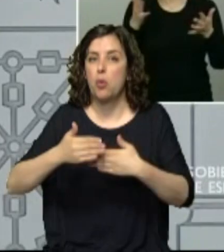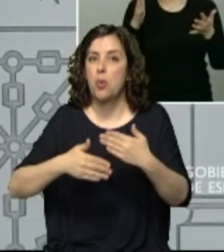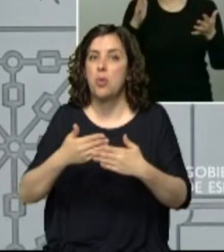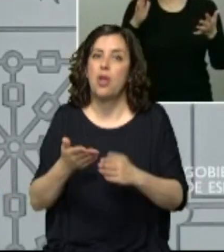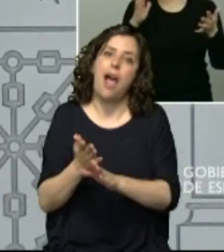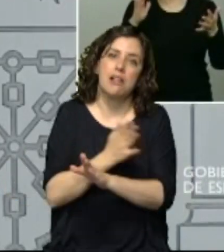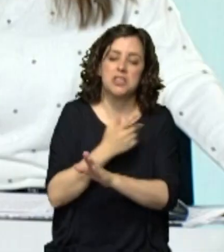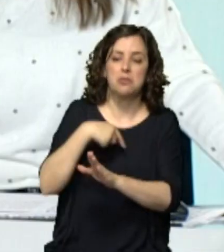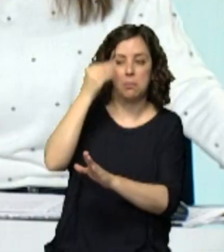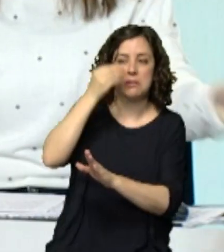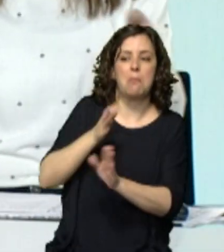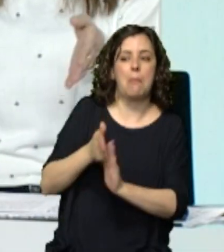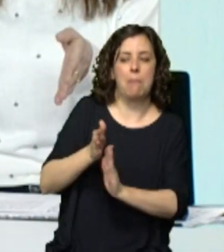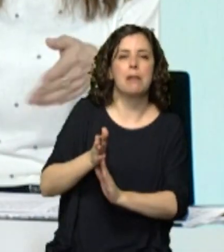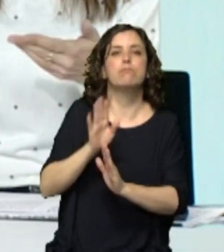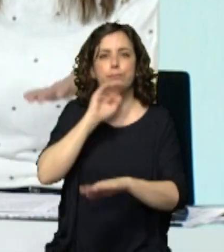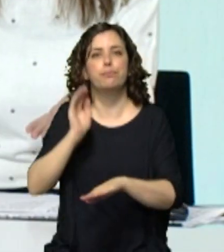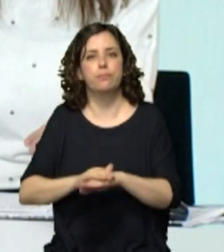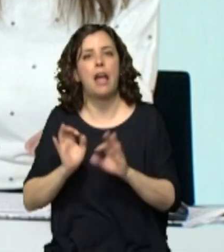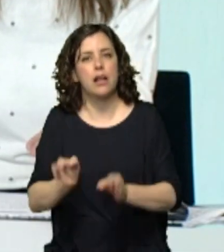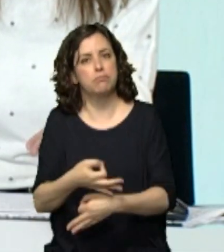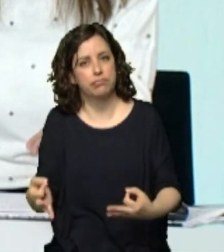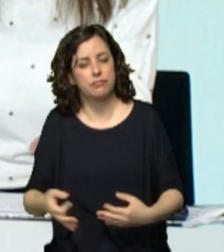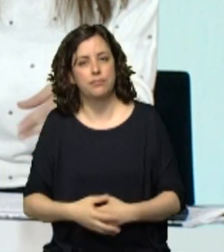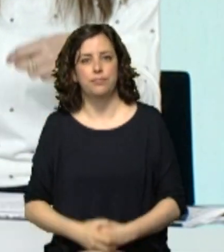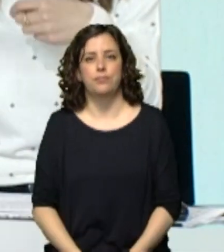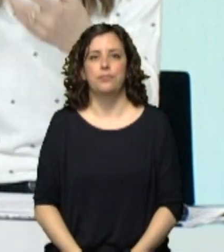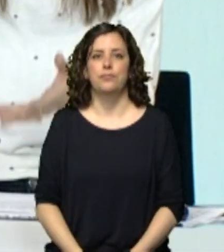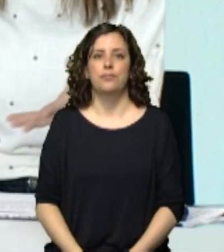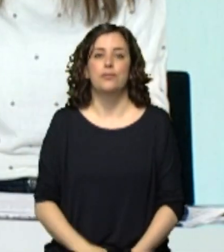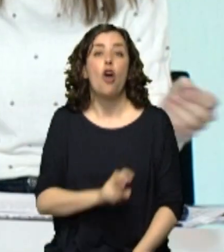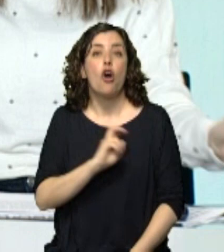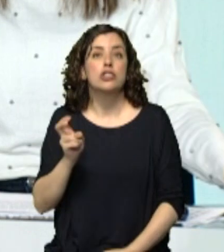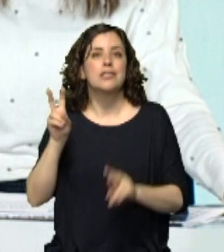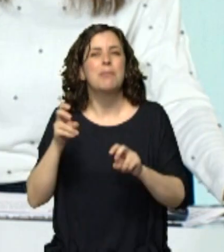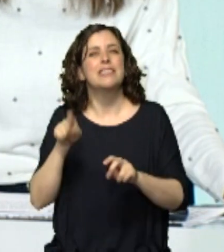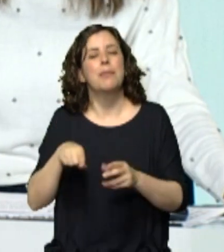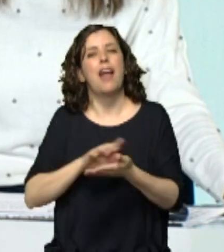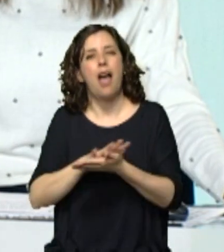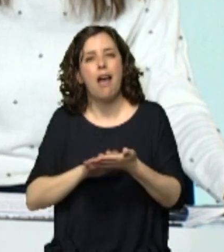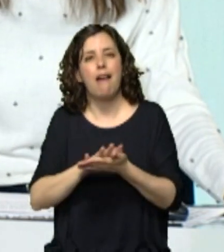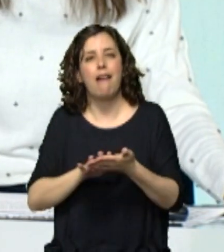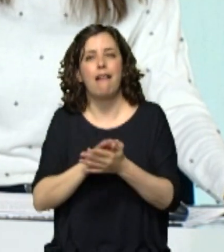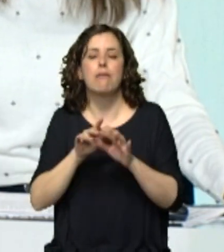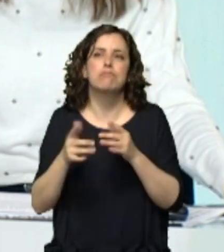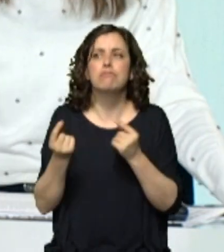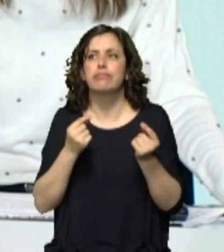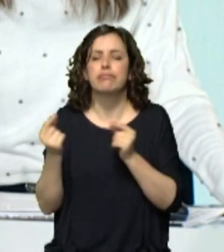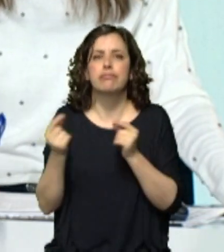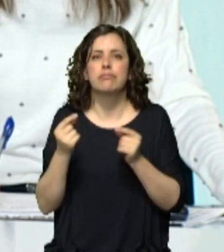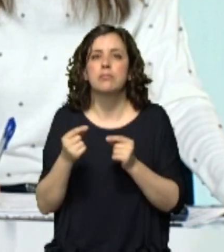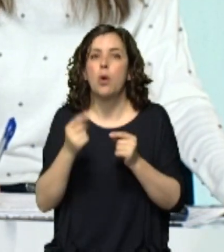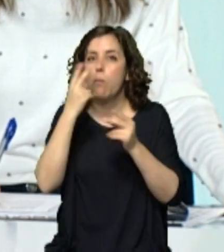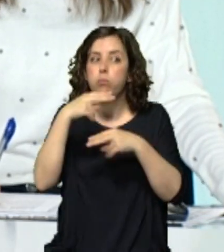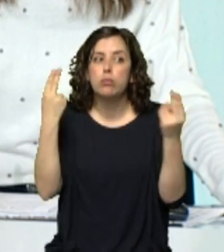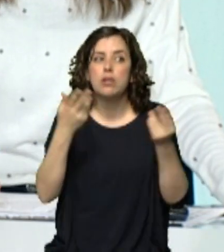podíamos prever. Bueno, y sobre otro asunto que está dando mucho que hablar, sobre si será obligatorio o no llevar mascarillas en espacios públicos,